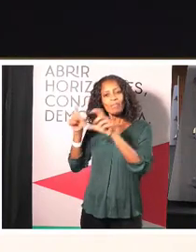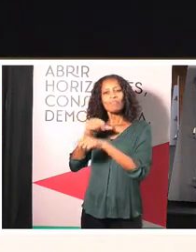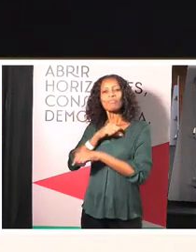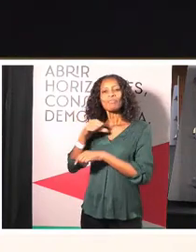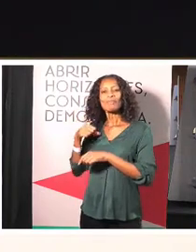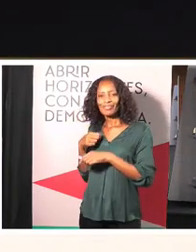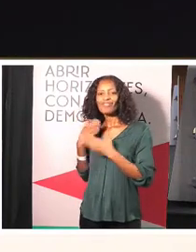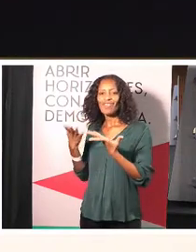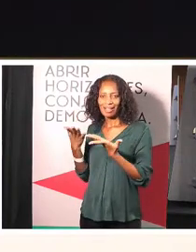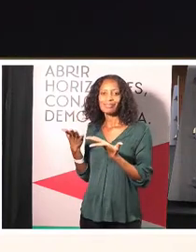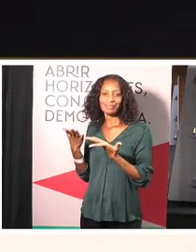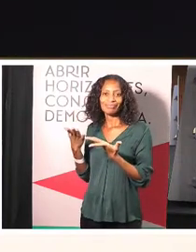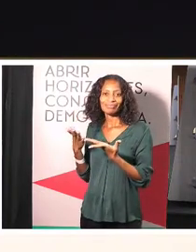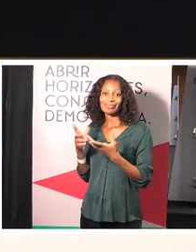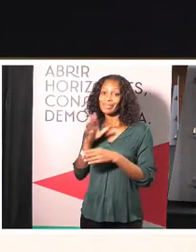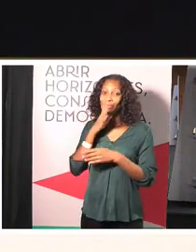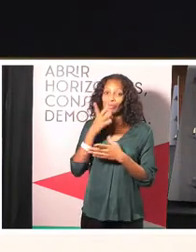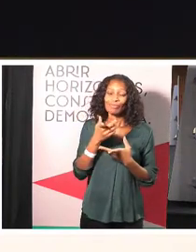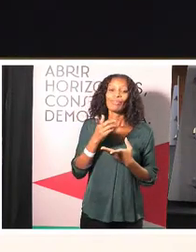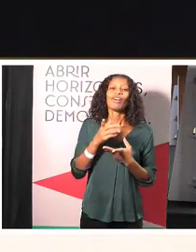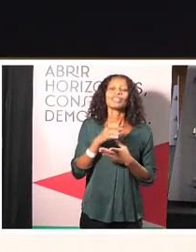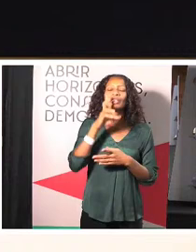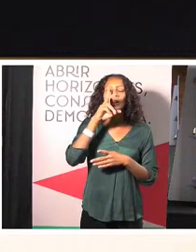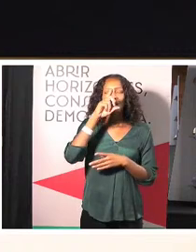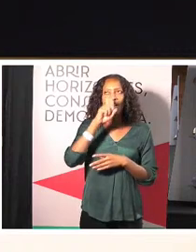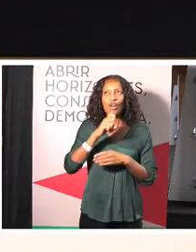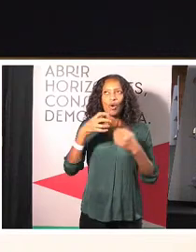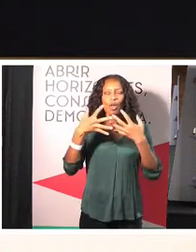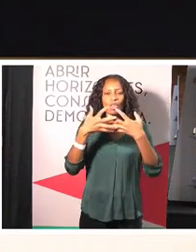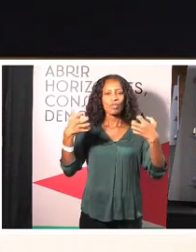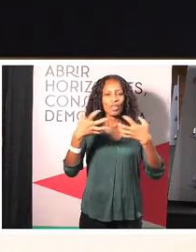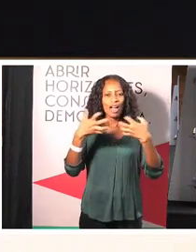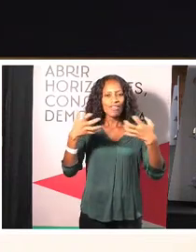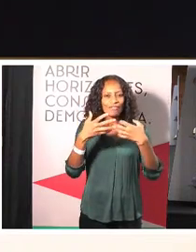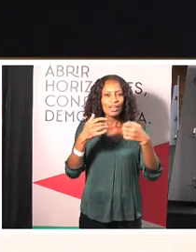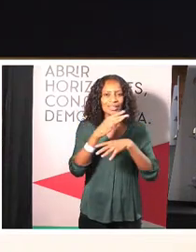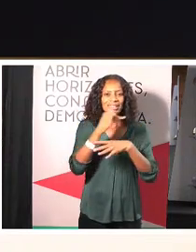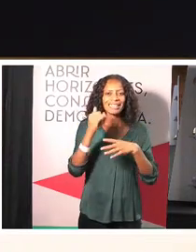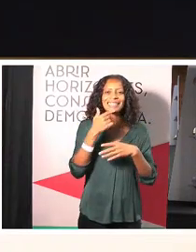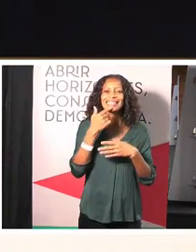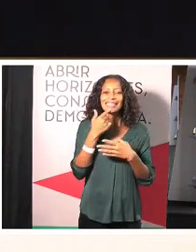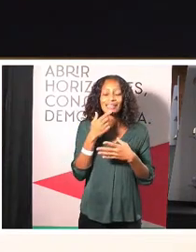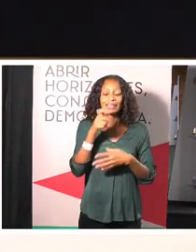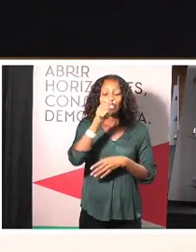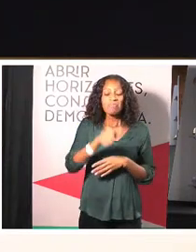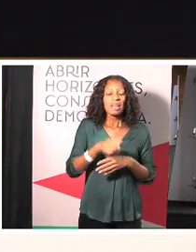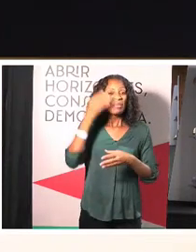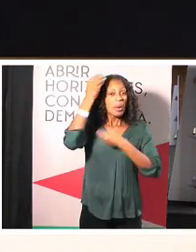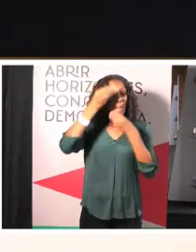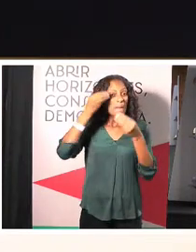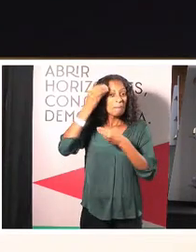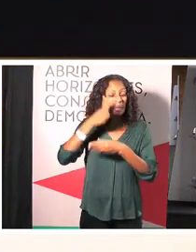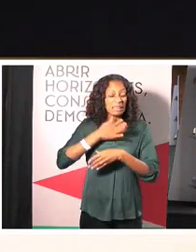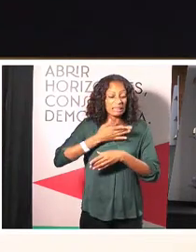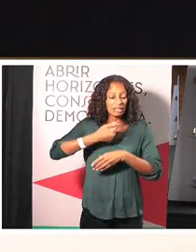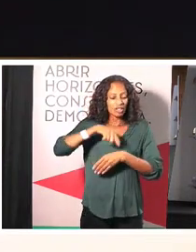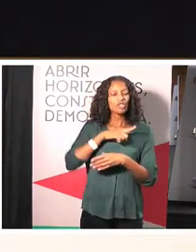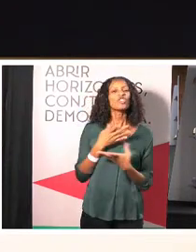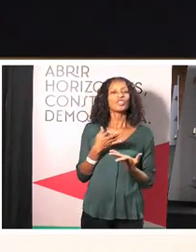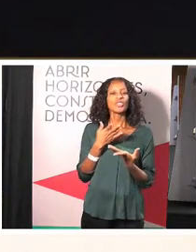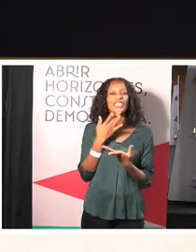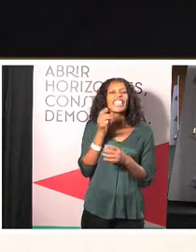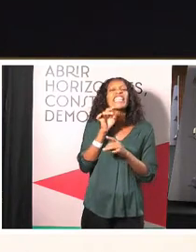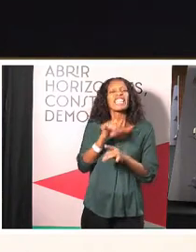eso es importante, y además había una frase que salía en un Focus que decía ¿quién piensa en nosotros?, que es una